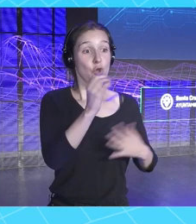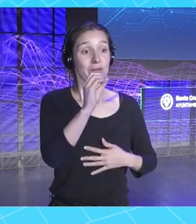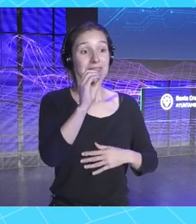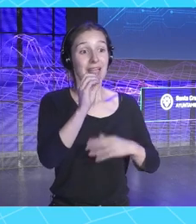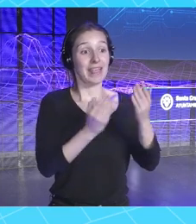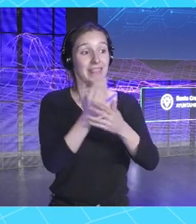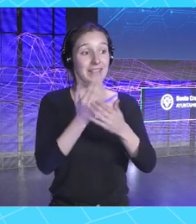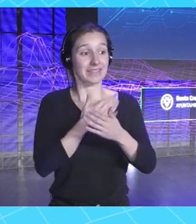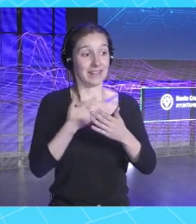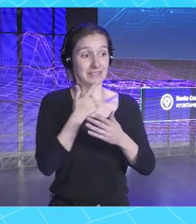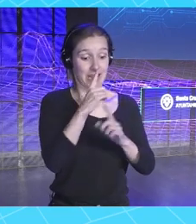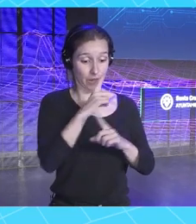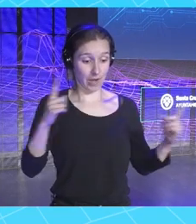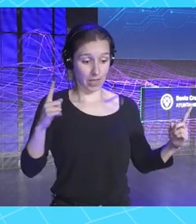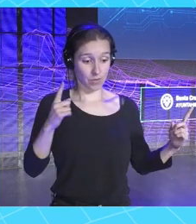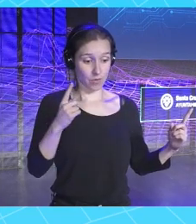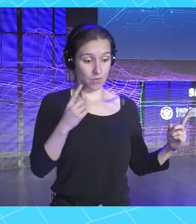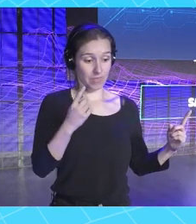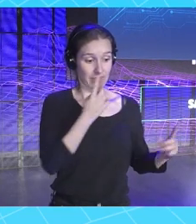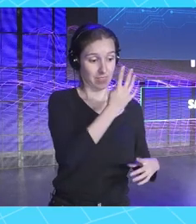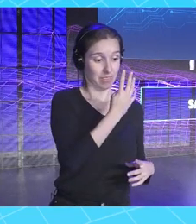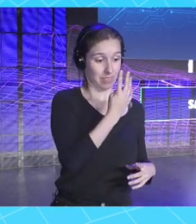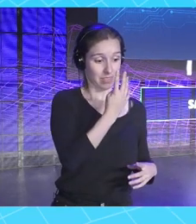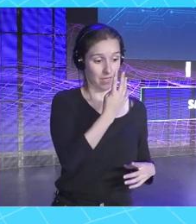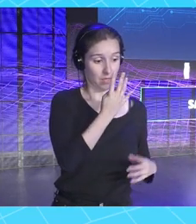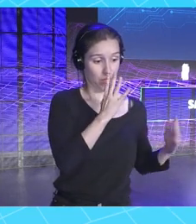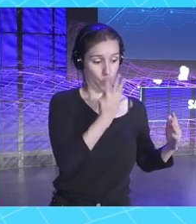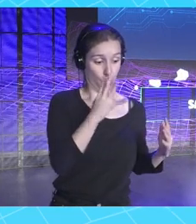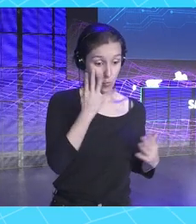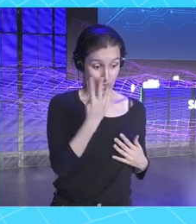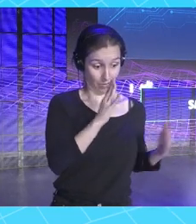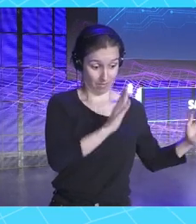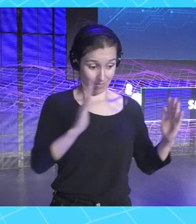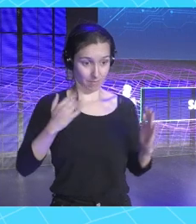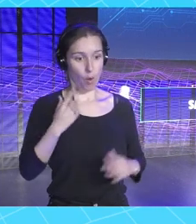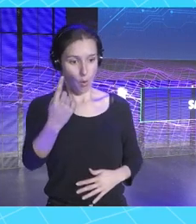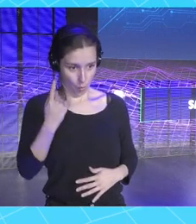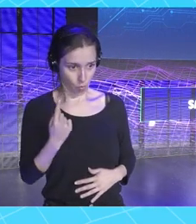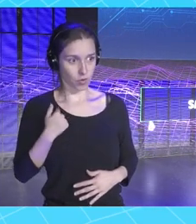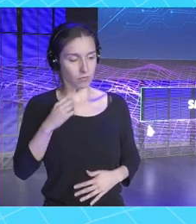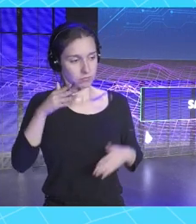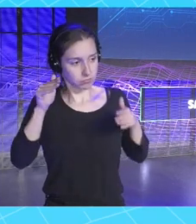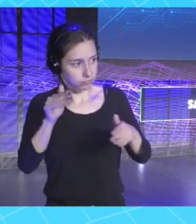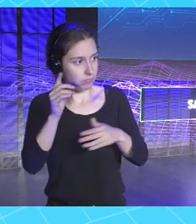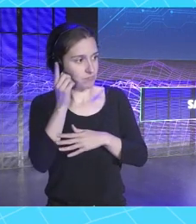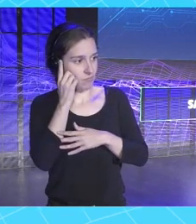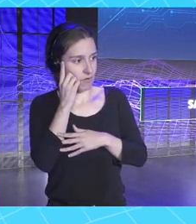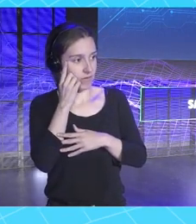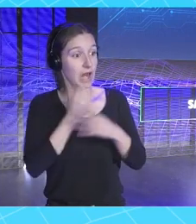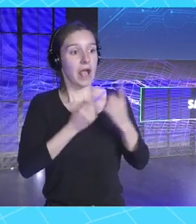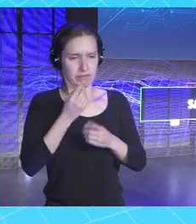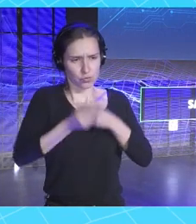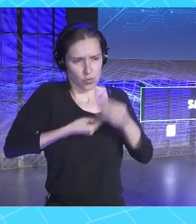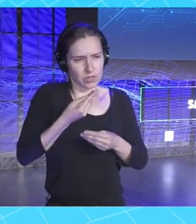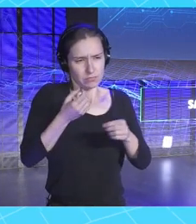tu año un cuarto de tu año me refiero que tú estás tres meses de tu año que te levantas estás con un móvil consumiendo a veces se utiliza para trabajar